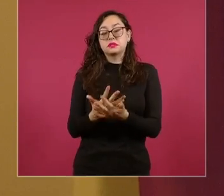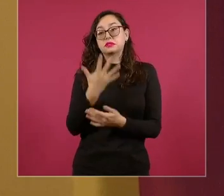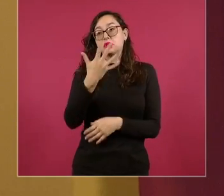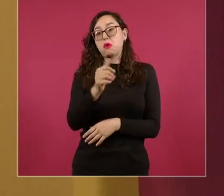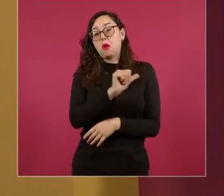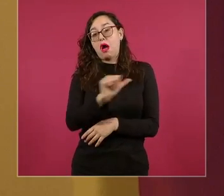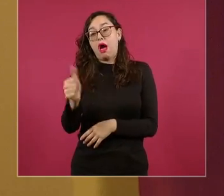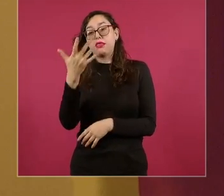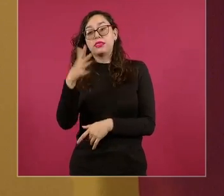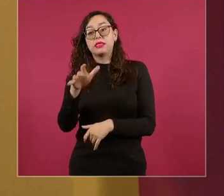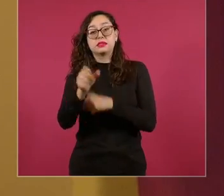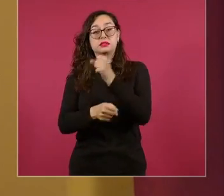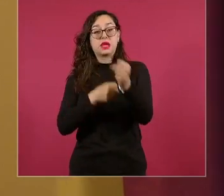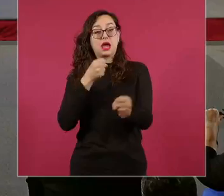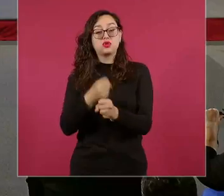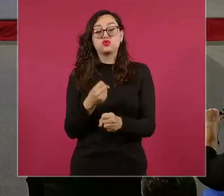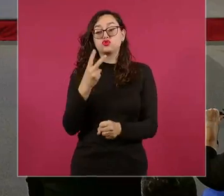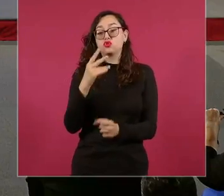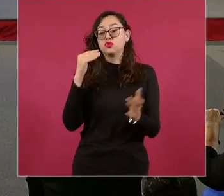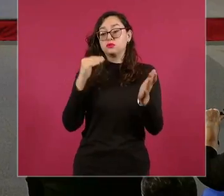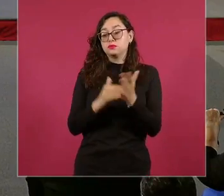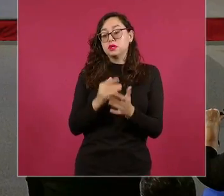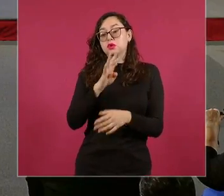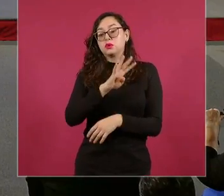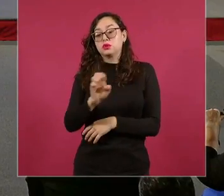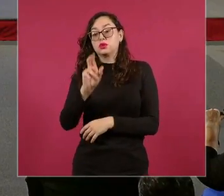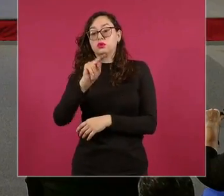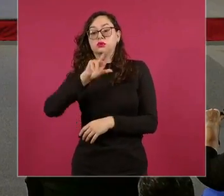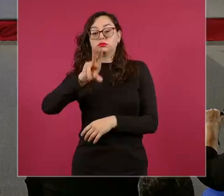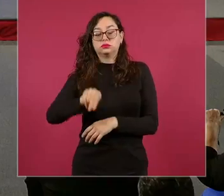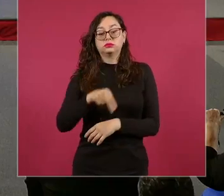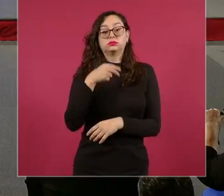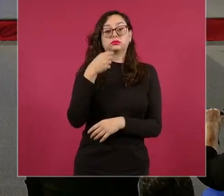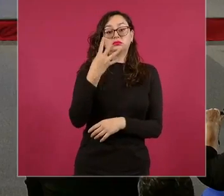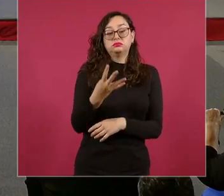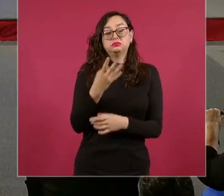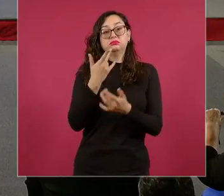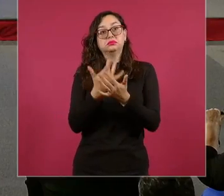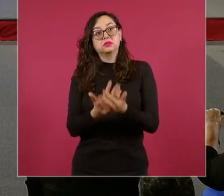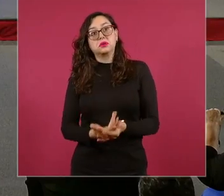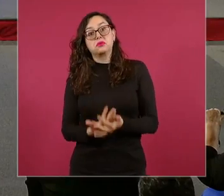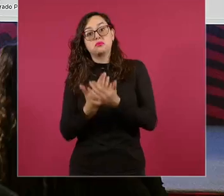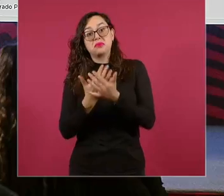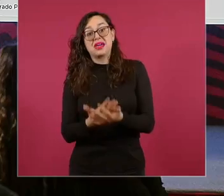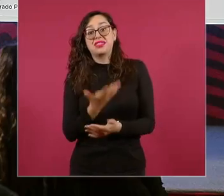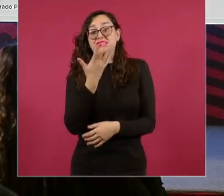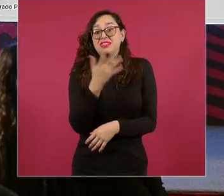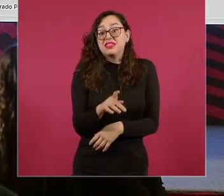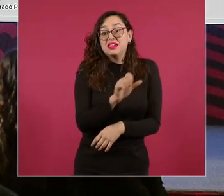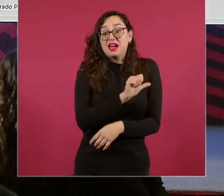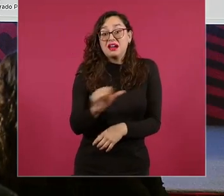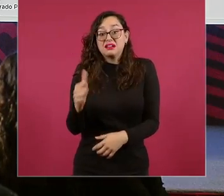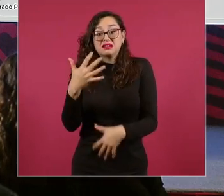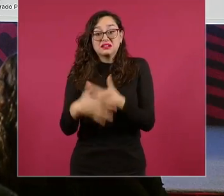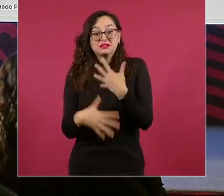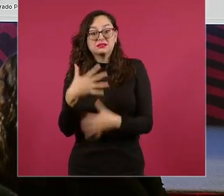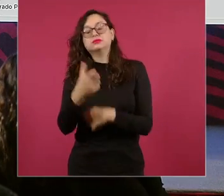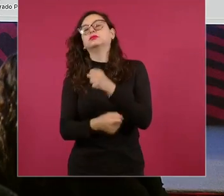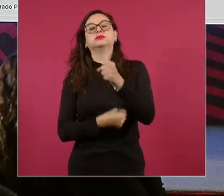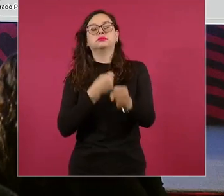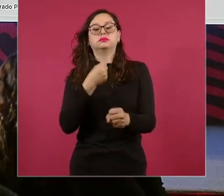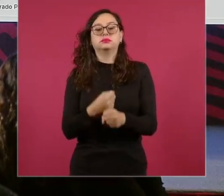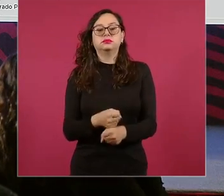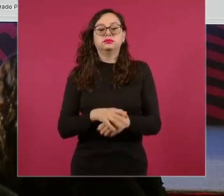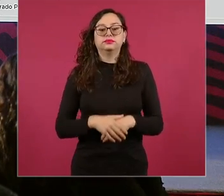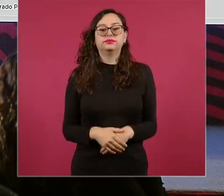años, 2 mil 488 personas con juicios de 10 a 15 años y